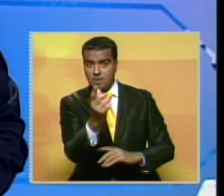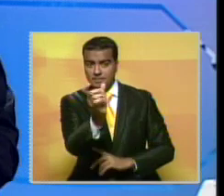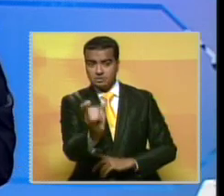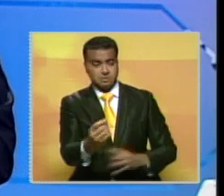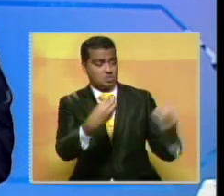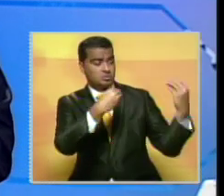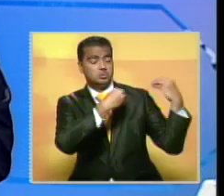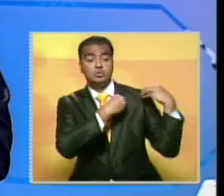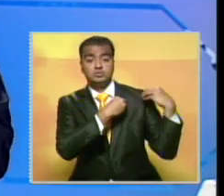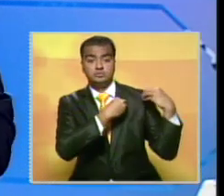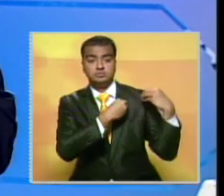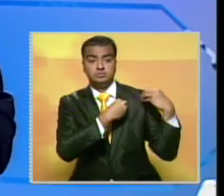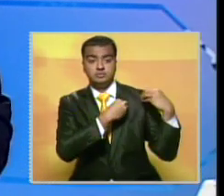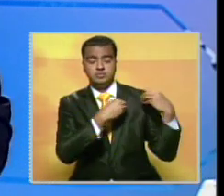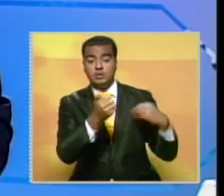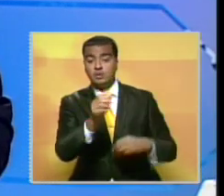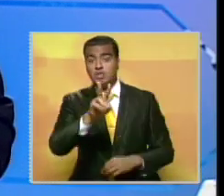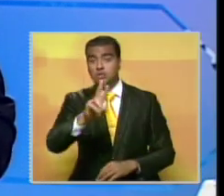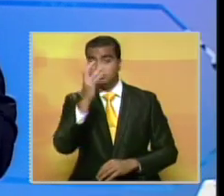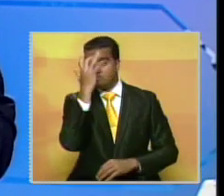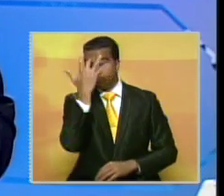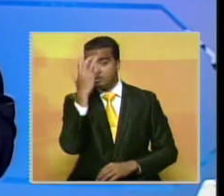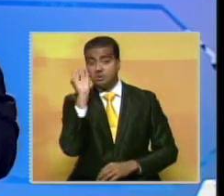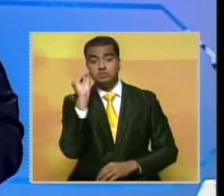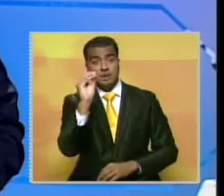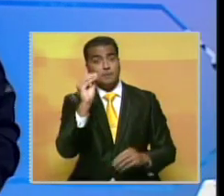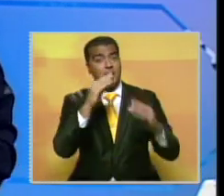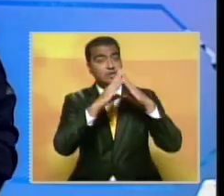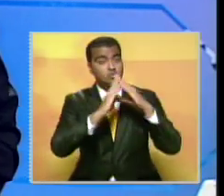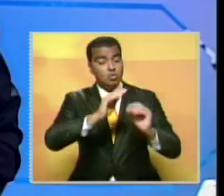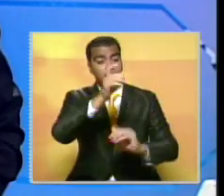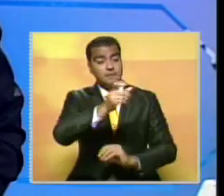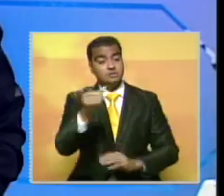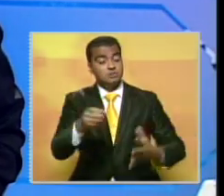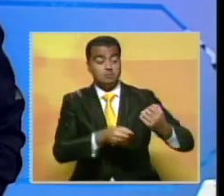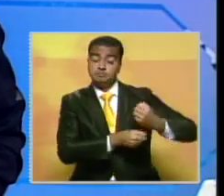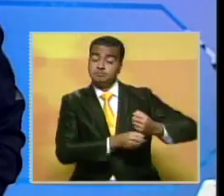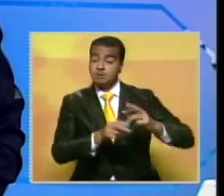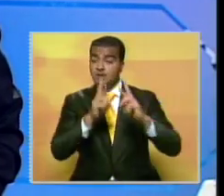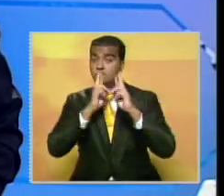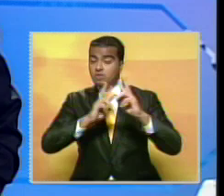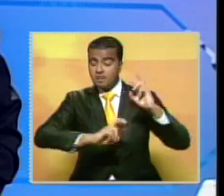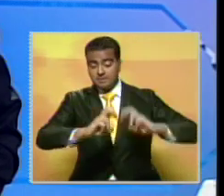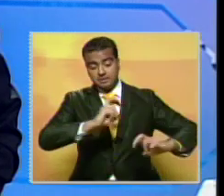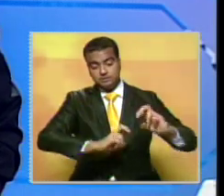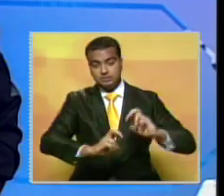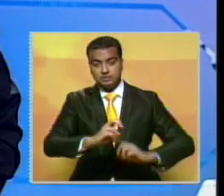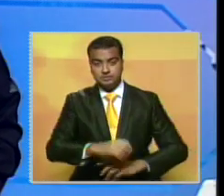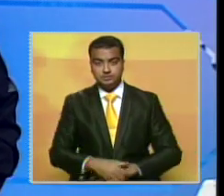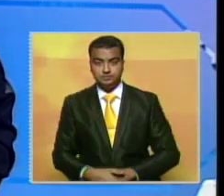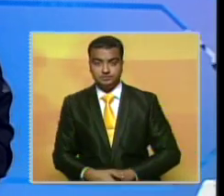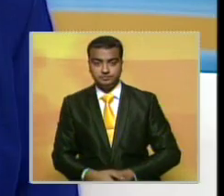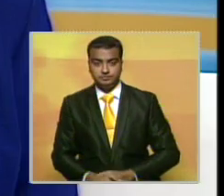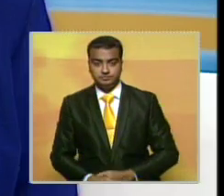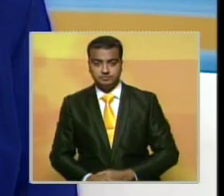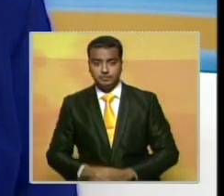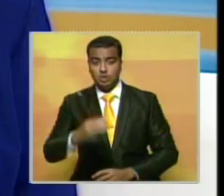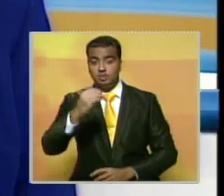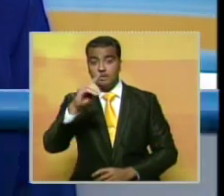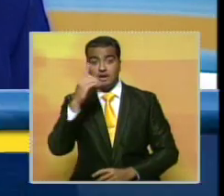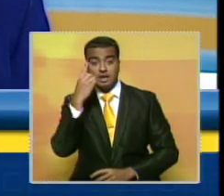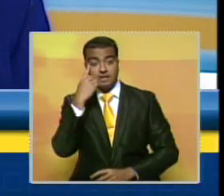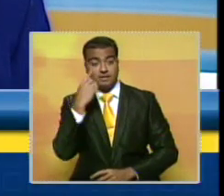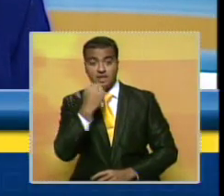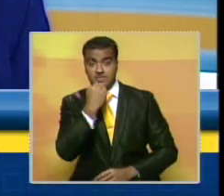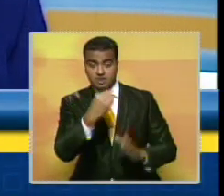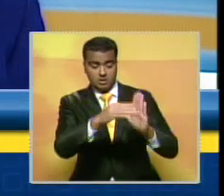como autor intelectual de los hechos del 12 de febrero. Llamó a la colectividad a esperar los resultados de las investigaciones. Ortega Díaz recalcó